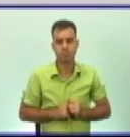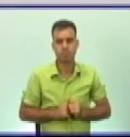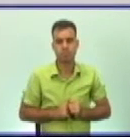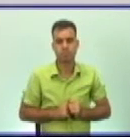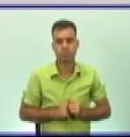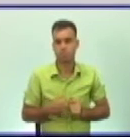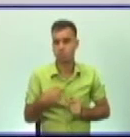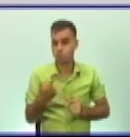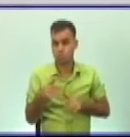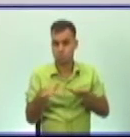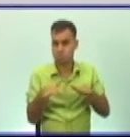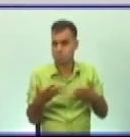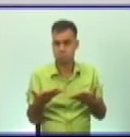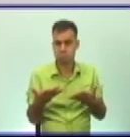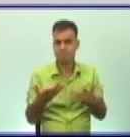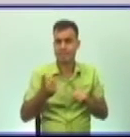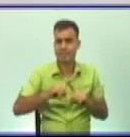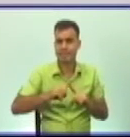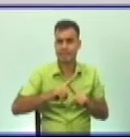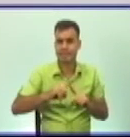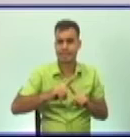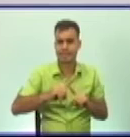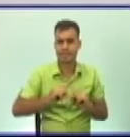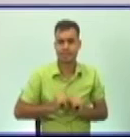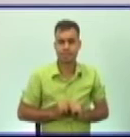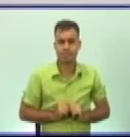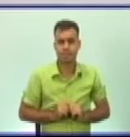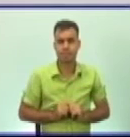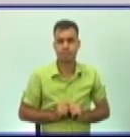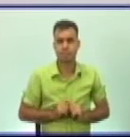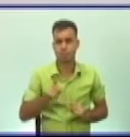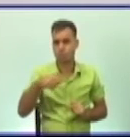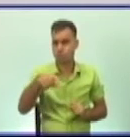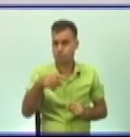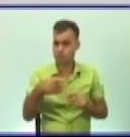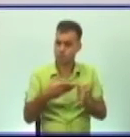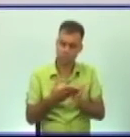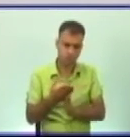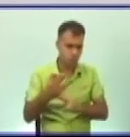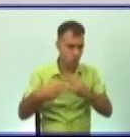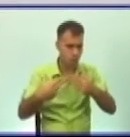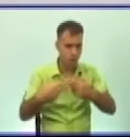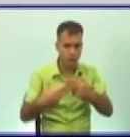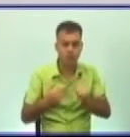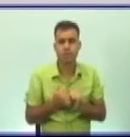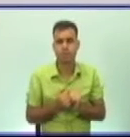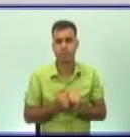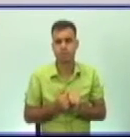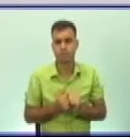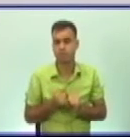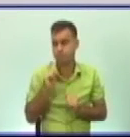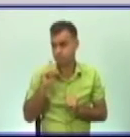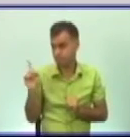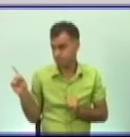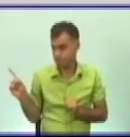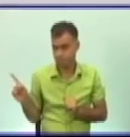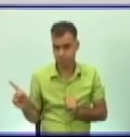preparado en el día de hoy que usted continúe como estudio independiente de esta clase